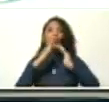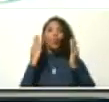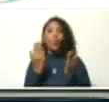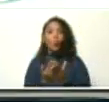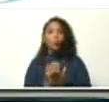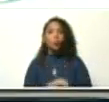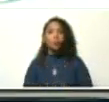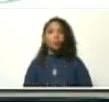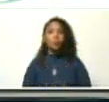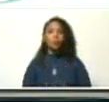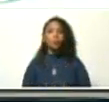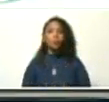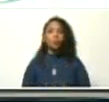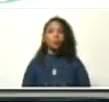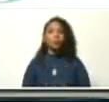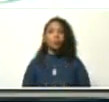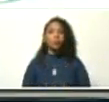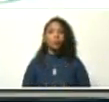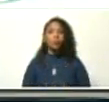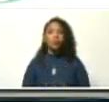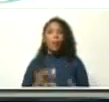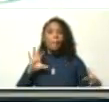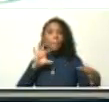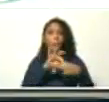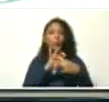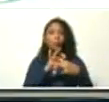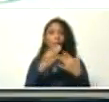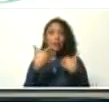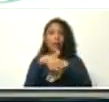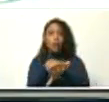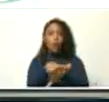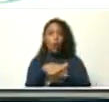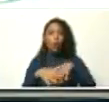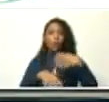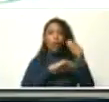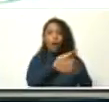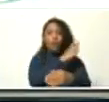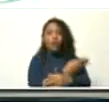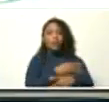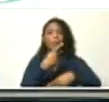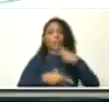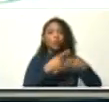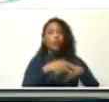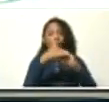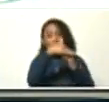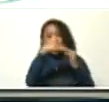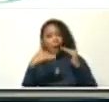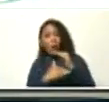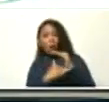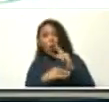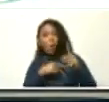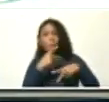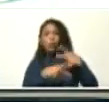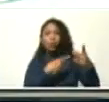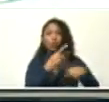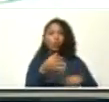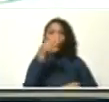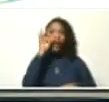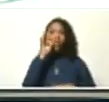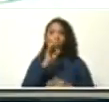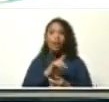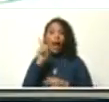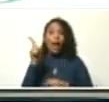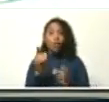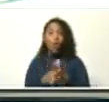mundialización. La articulación de las fuerzas productivas desde abajo. Los productores de café, ellos